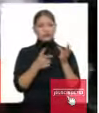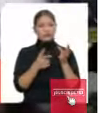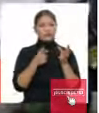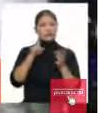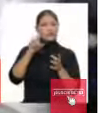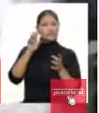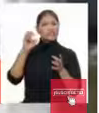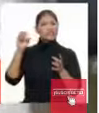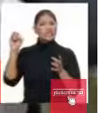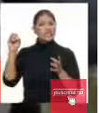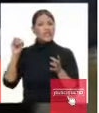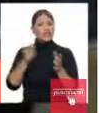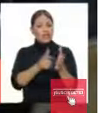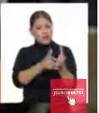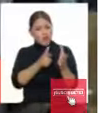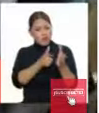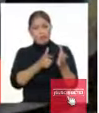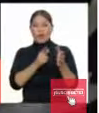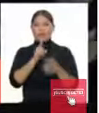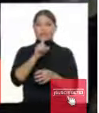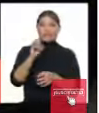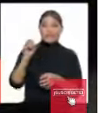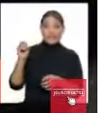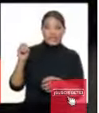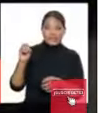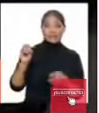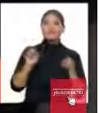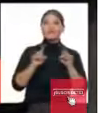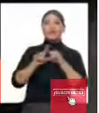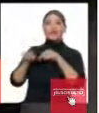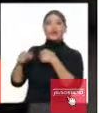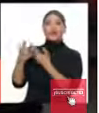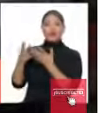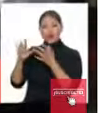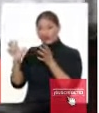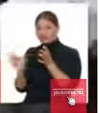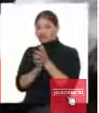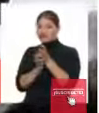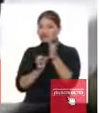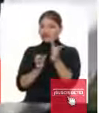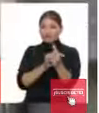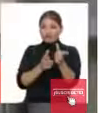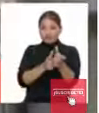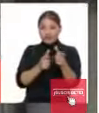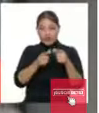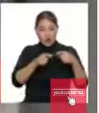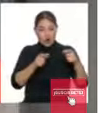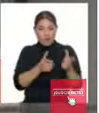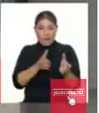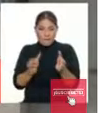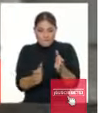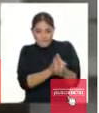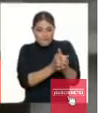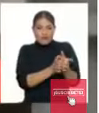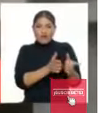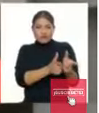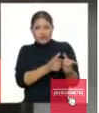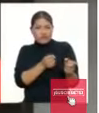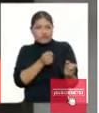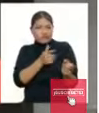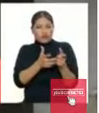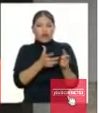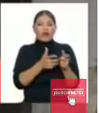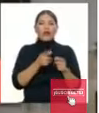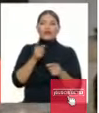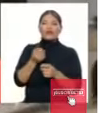100 municiones. Tenemos accesorios para darle mayor potencia a las armas cortas. La organización